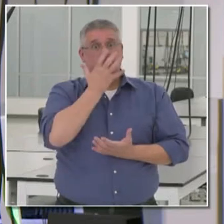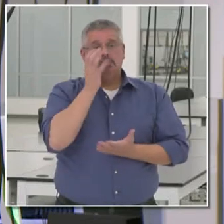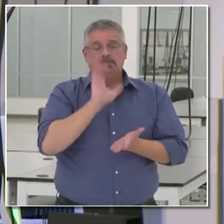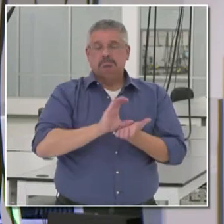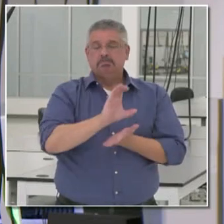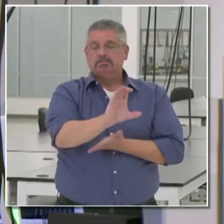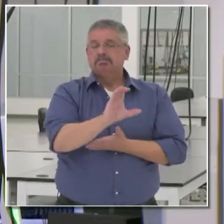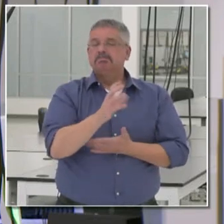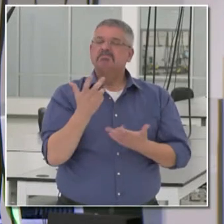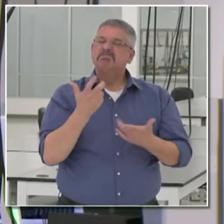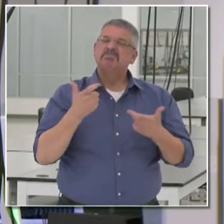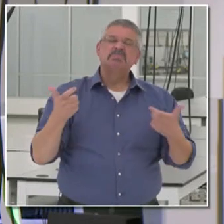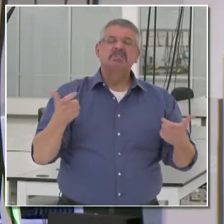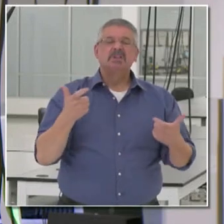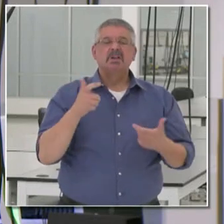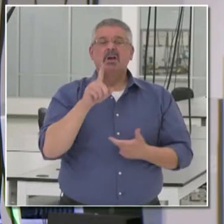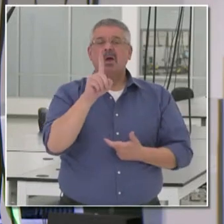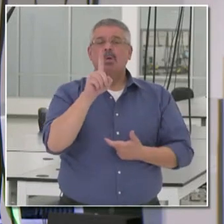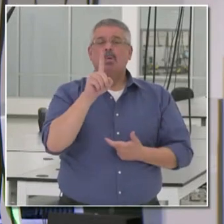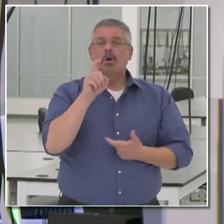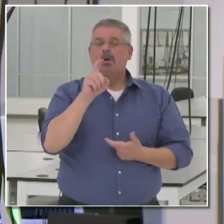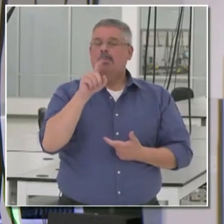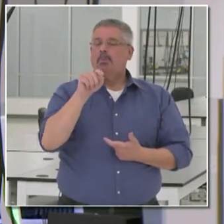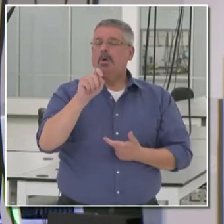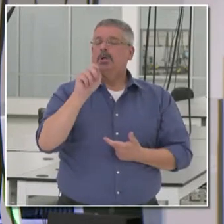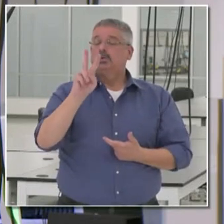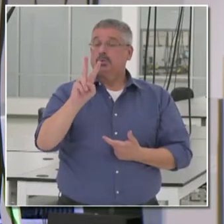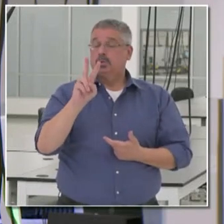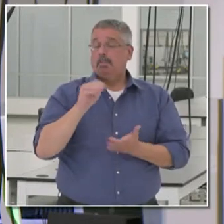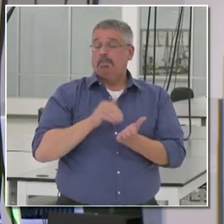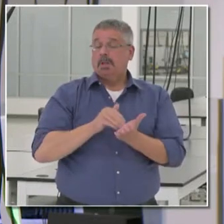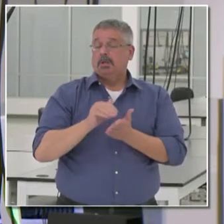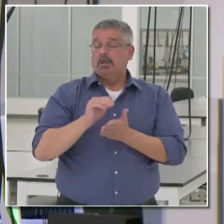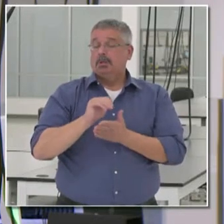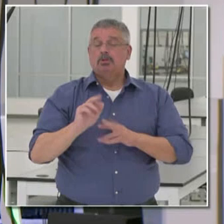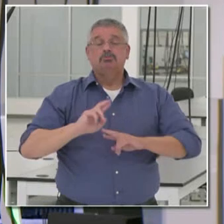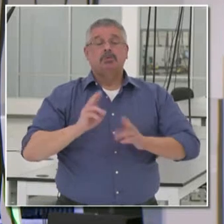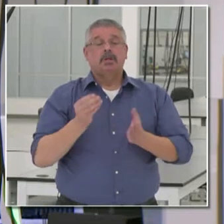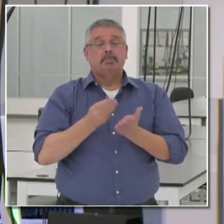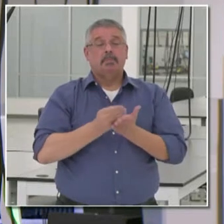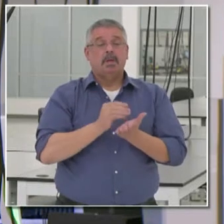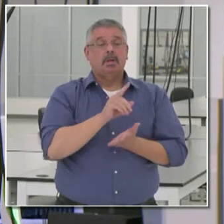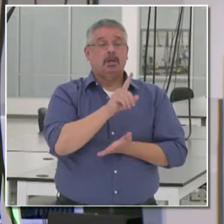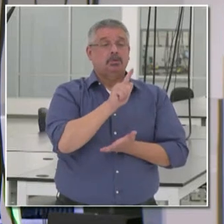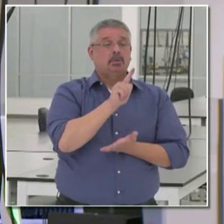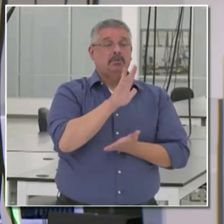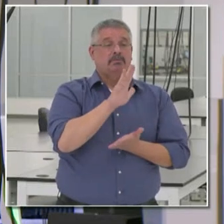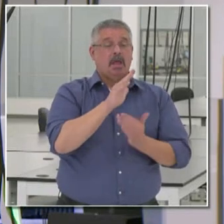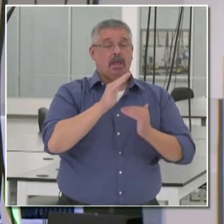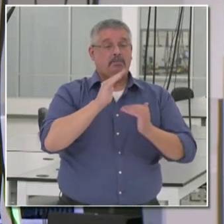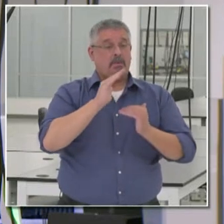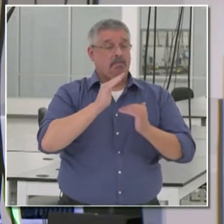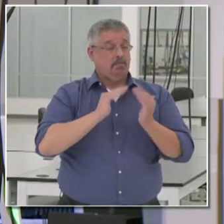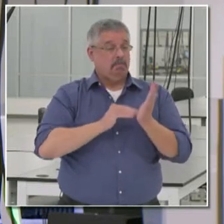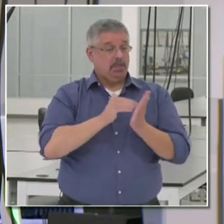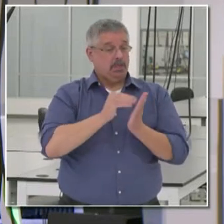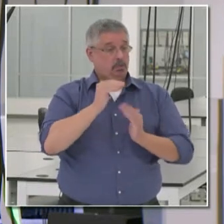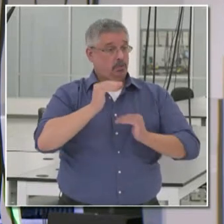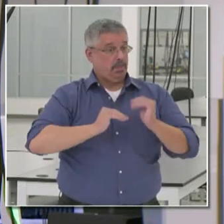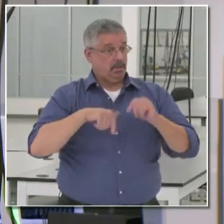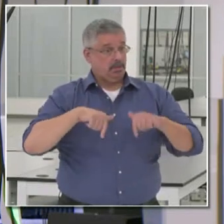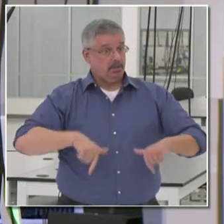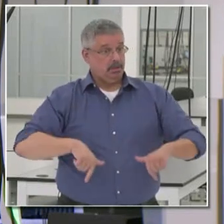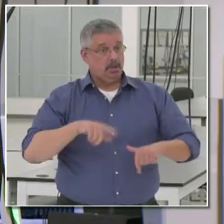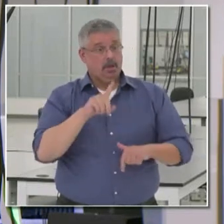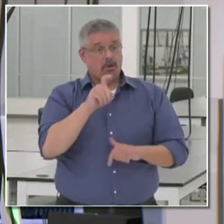fue una inversión muy grande de ciento cien punto dos millones de dólares de dinero que fue entregado directamente otros 20 millones para construir el centro